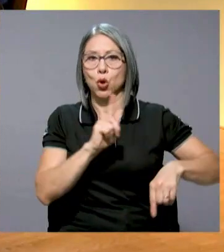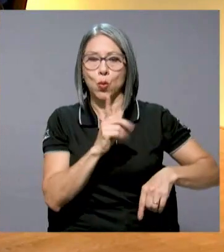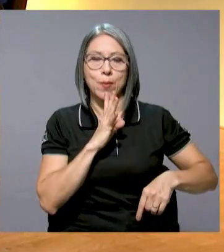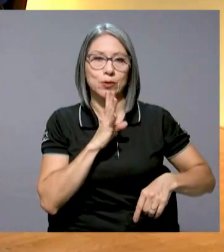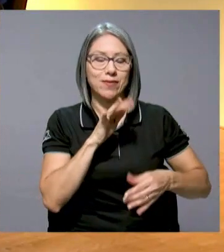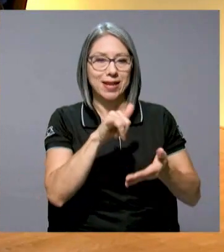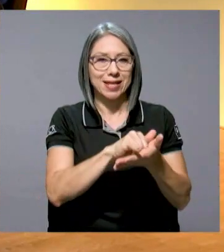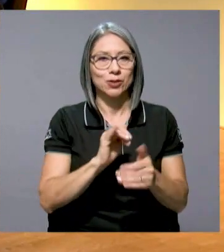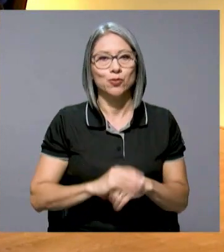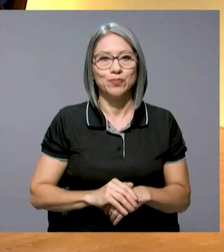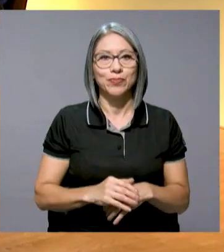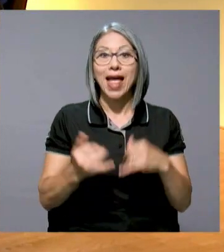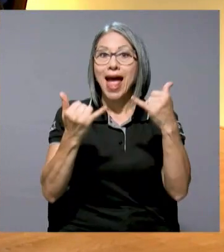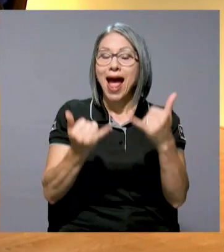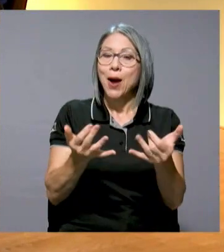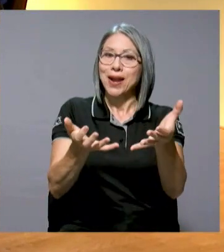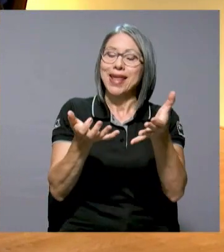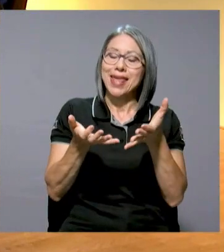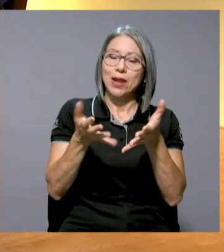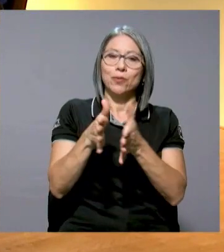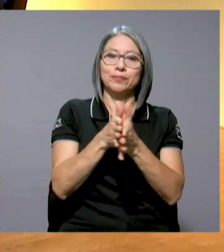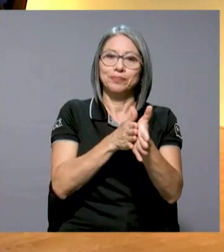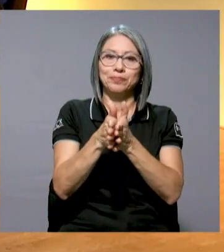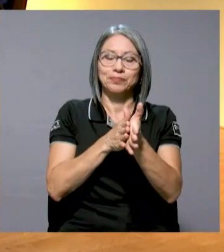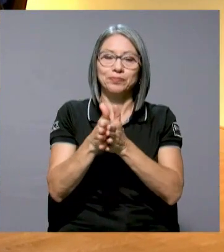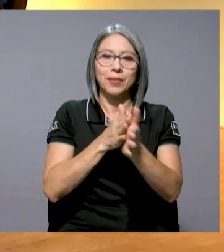Yo quiero aprovechar para decir